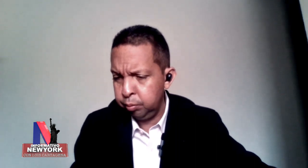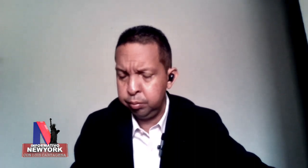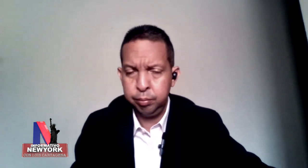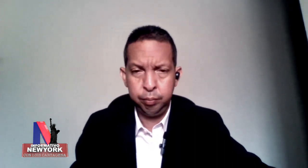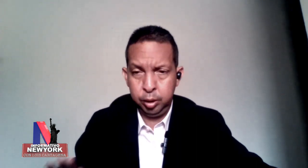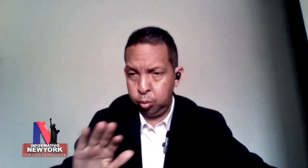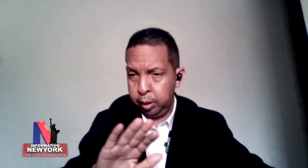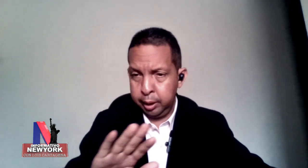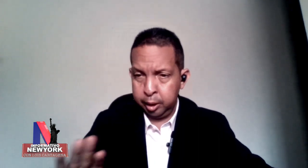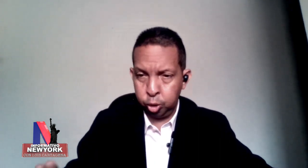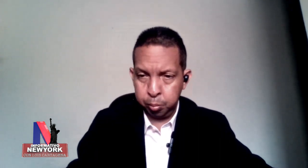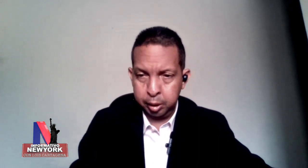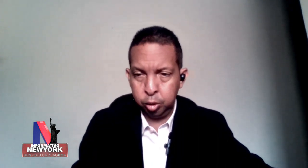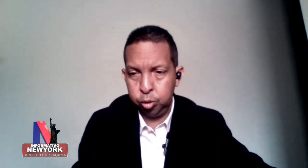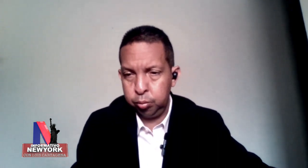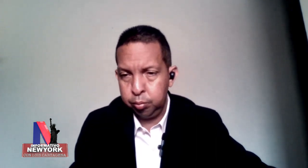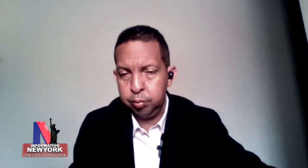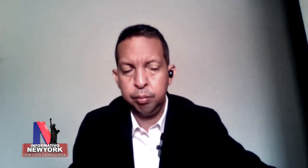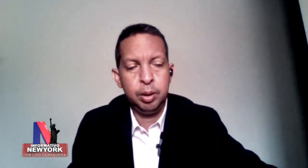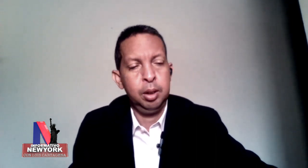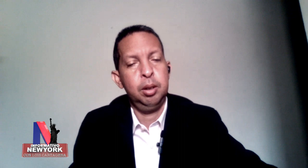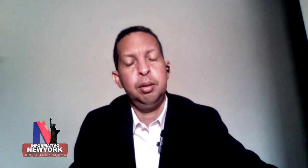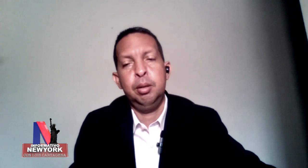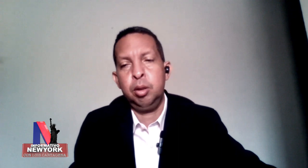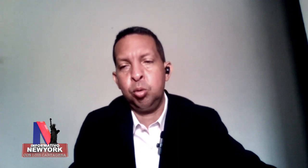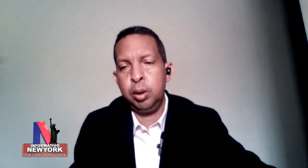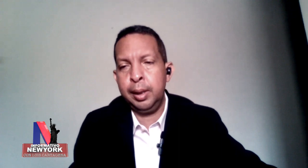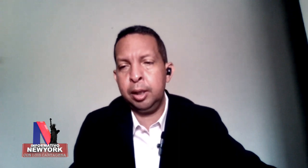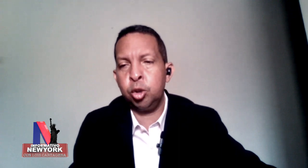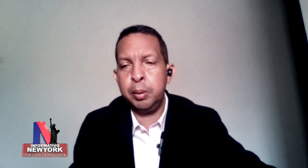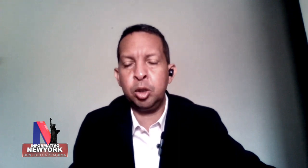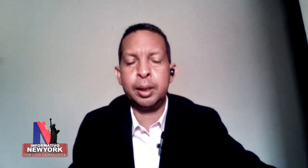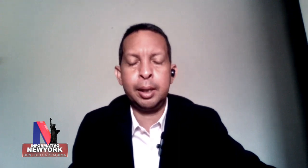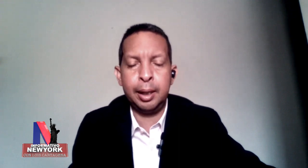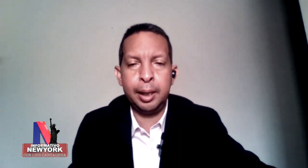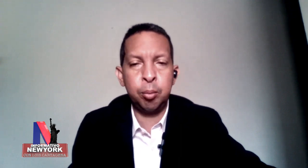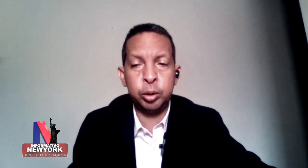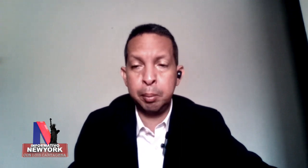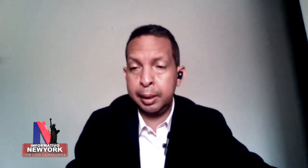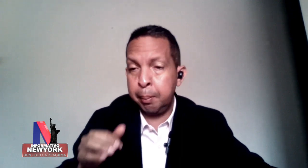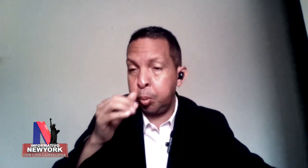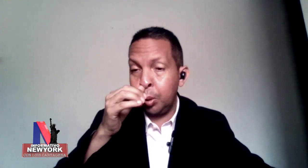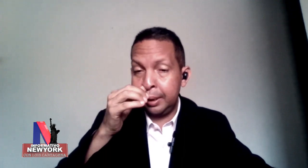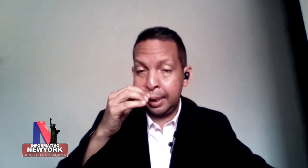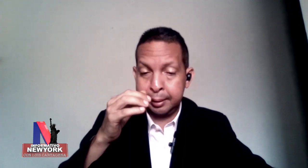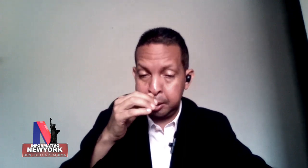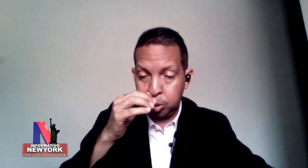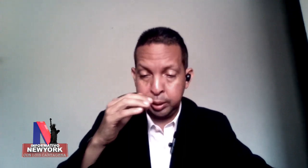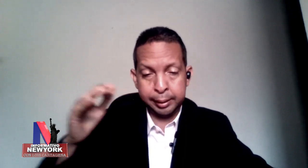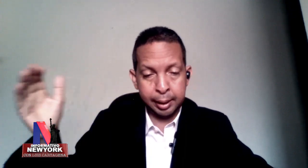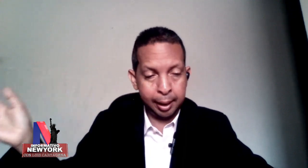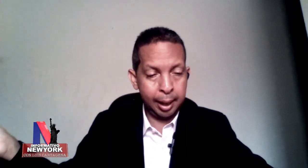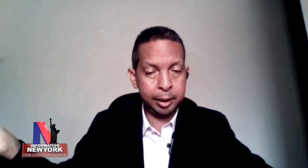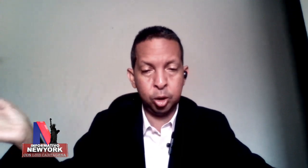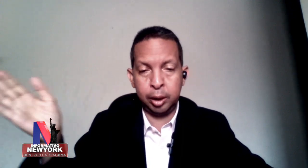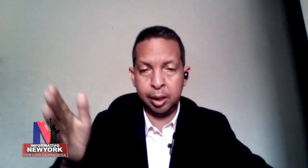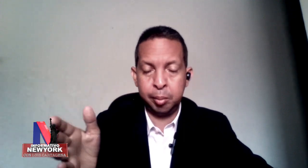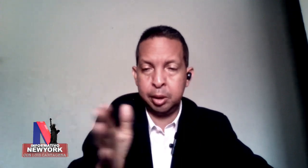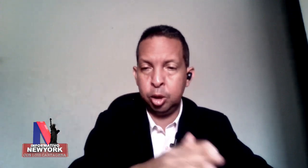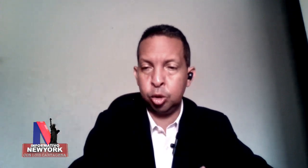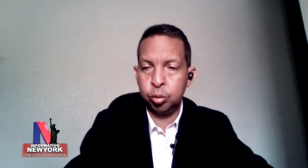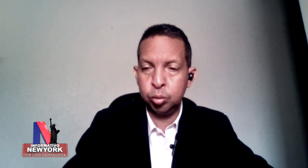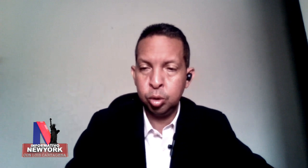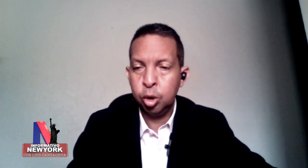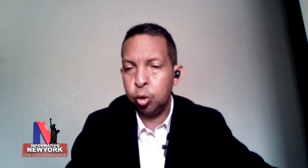hacemos. Cualquiera de los medios. Cualquiera de los medios de Cartagena Multimedia pueden hacerlo, ya sea en la radio,